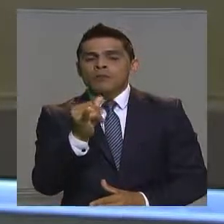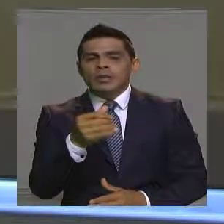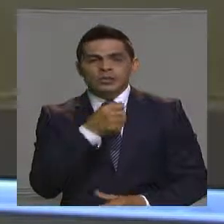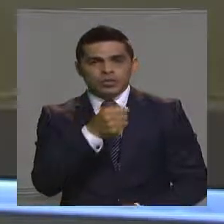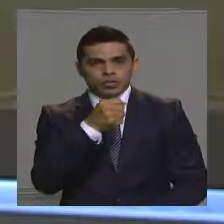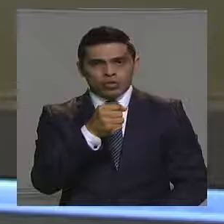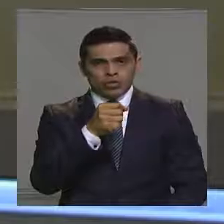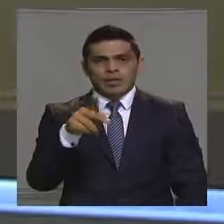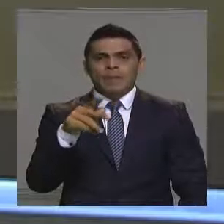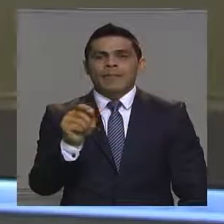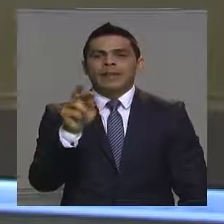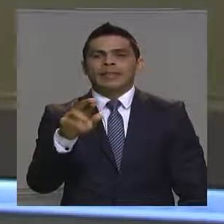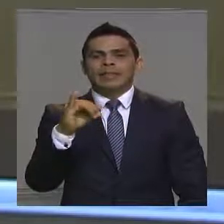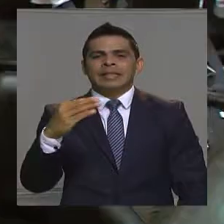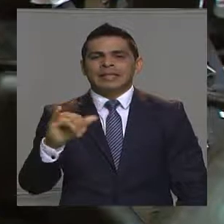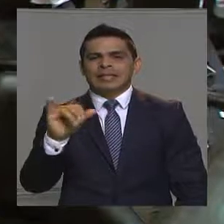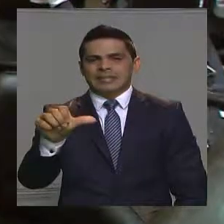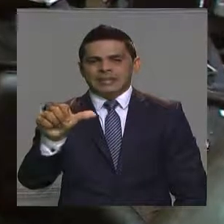compañera Patricia Bolívar.